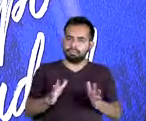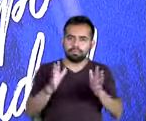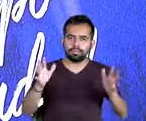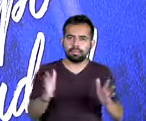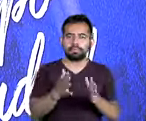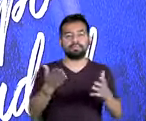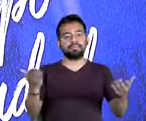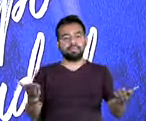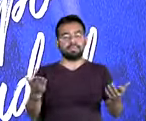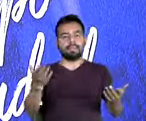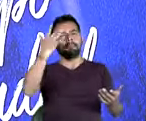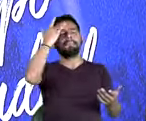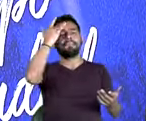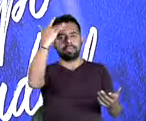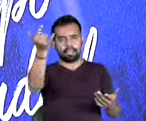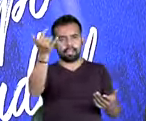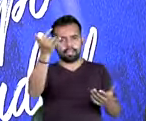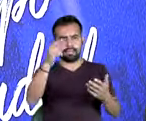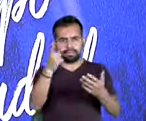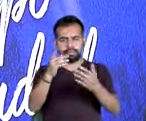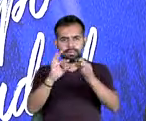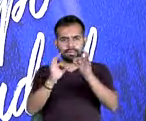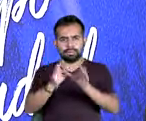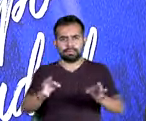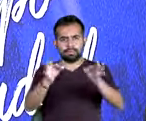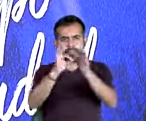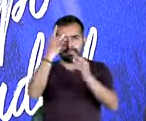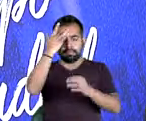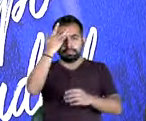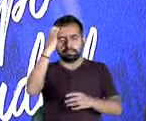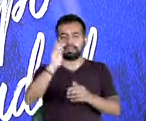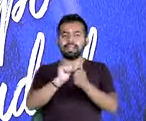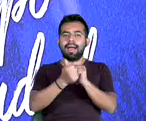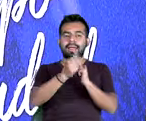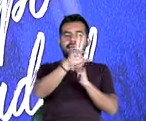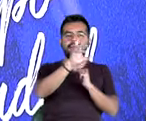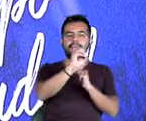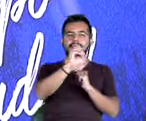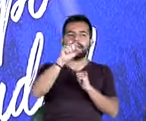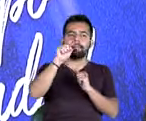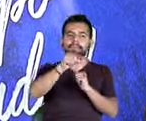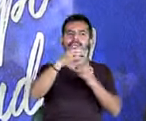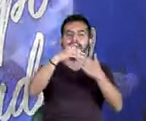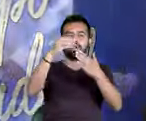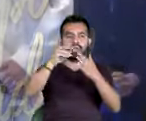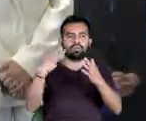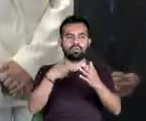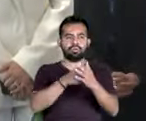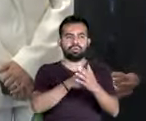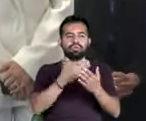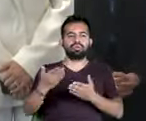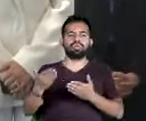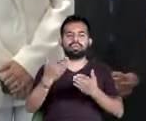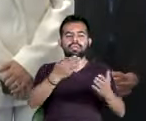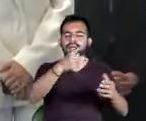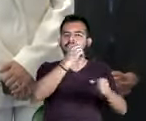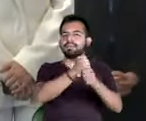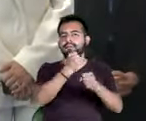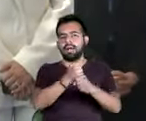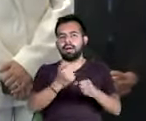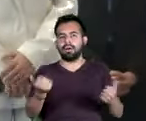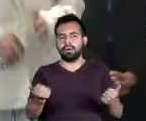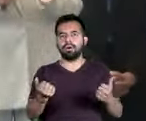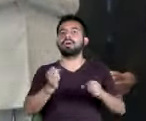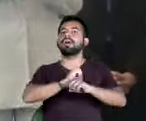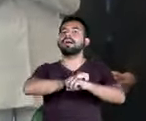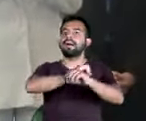ellos. ¿Por qué los vamos a impulsar? Porque aproximadamente cada 30.000 dólares de inversión estamos generando una fuente de trabajo, y debemos tenerlo